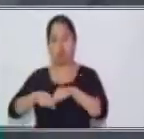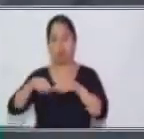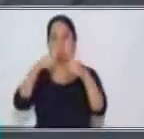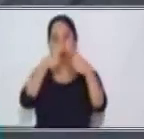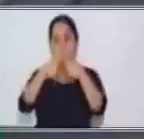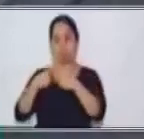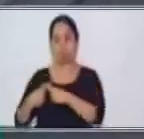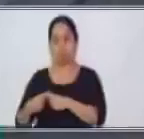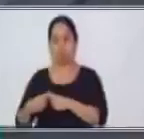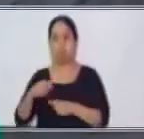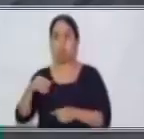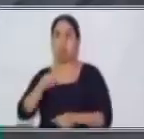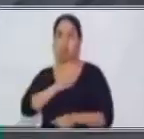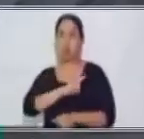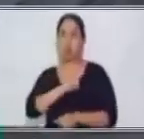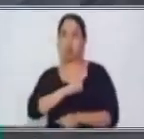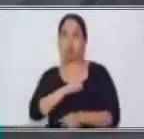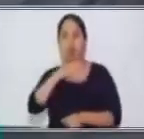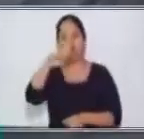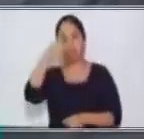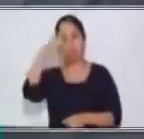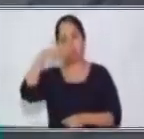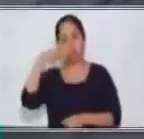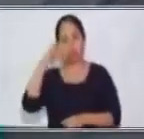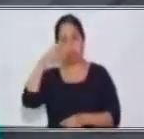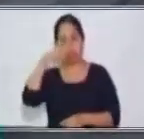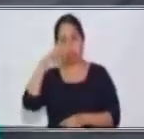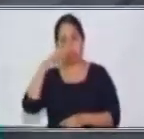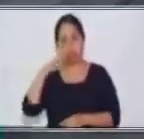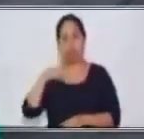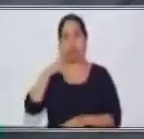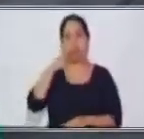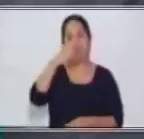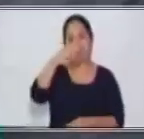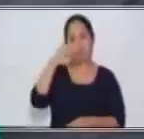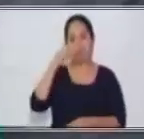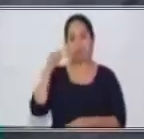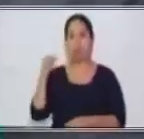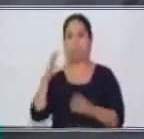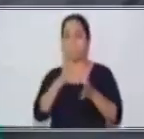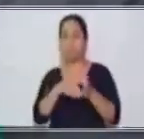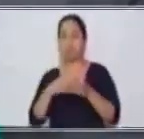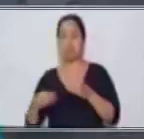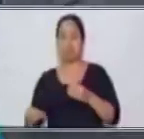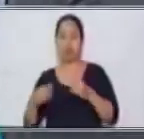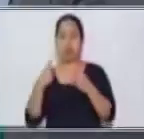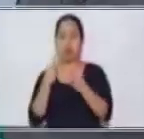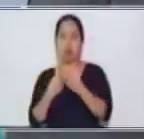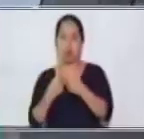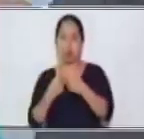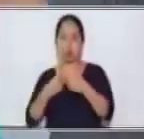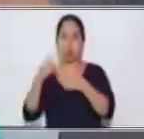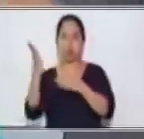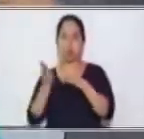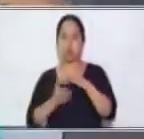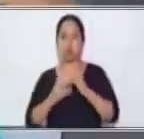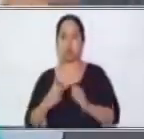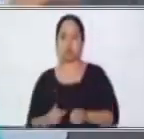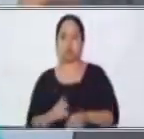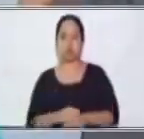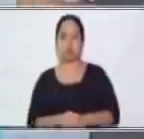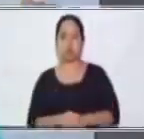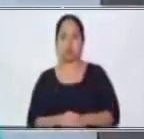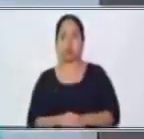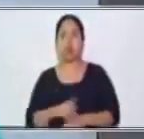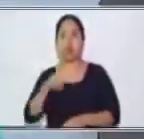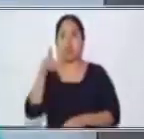y. Tangente de beta va a ser igual a x sobre y. Y esta es la parte